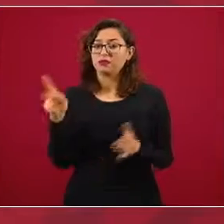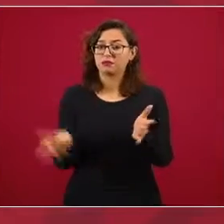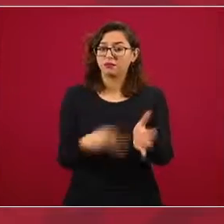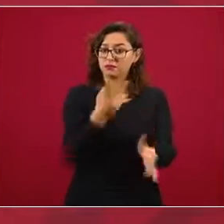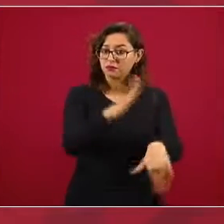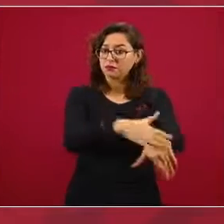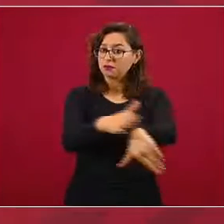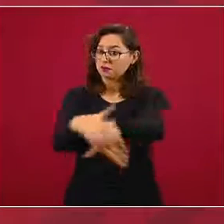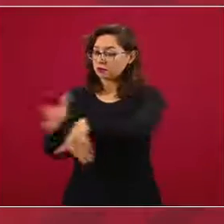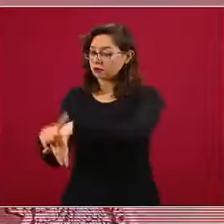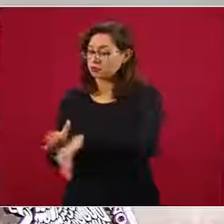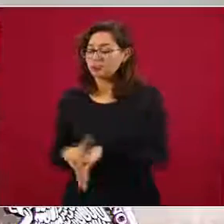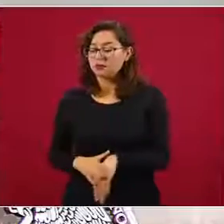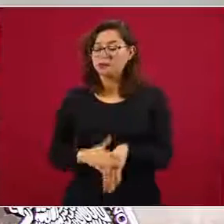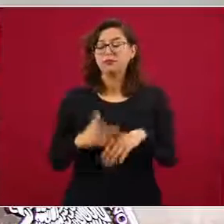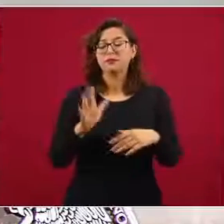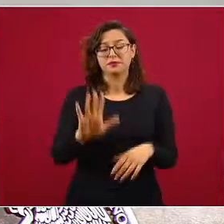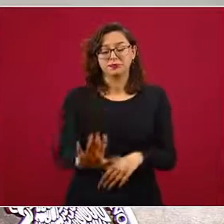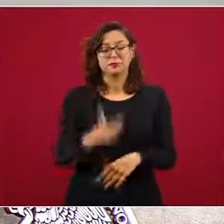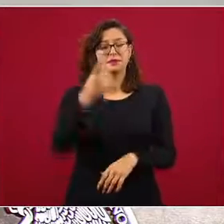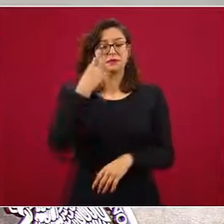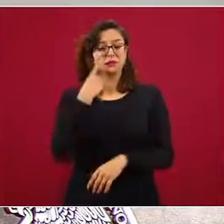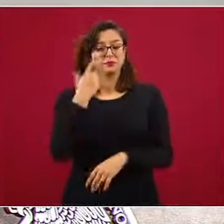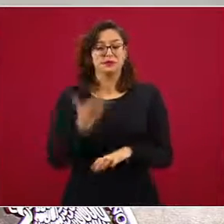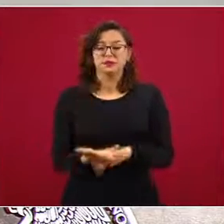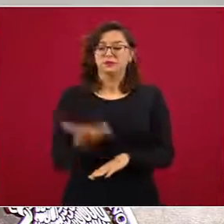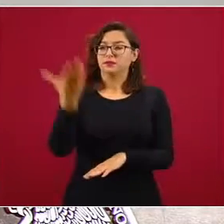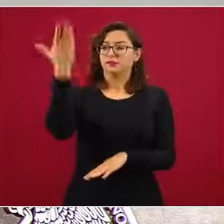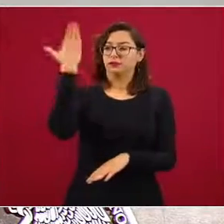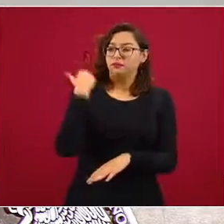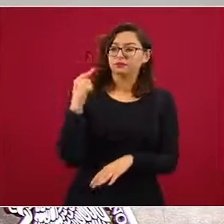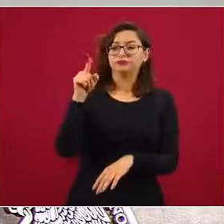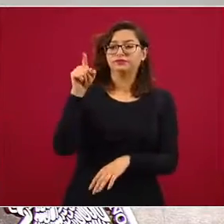Antes el procurador dependía del presidente,